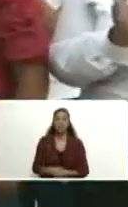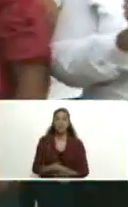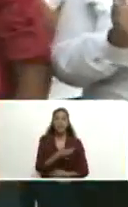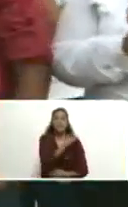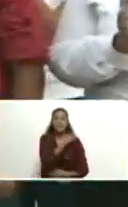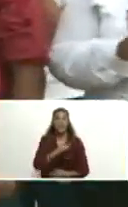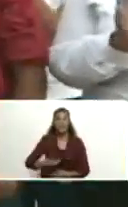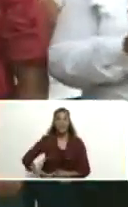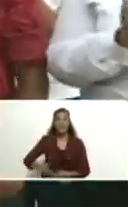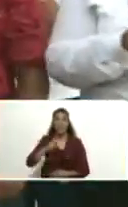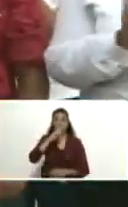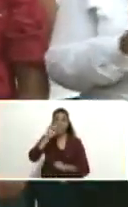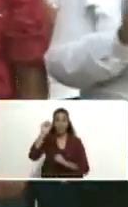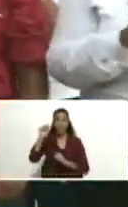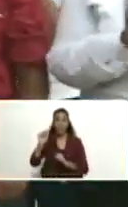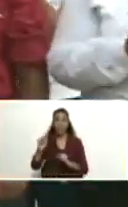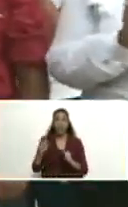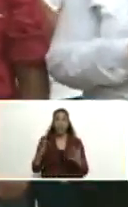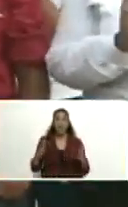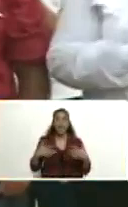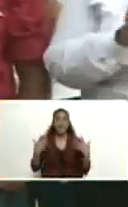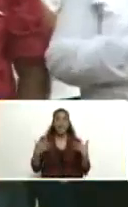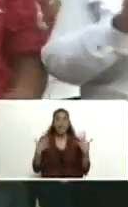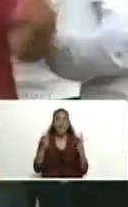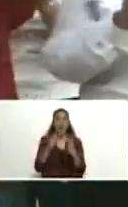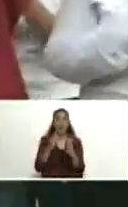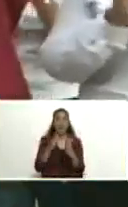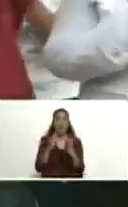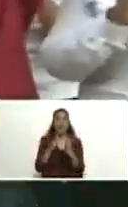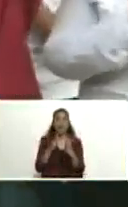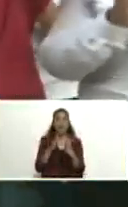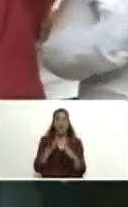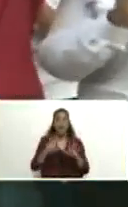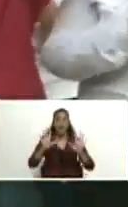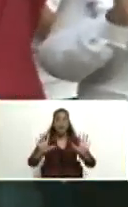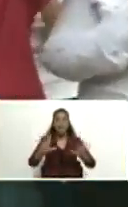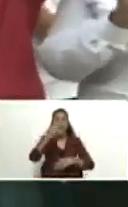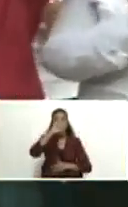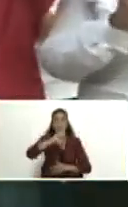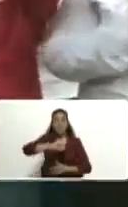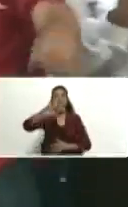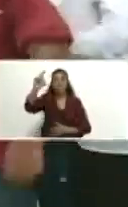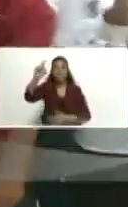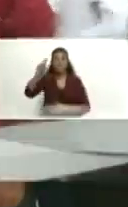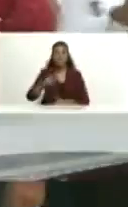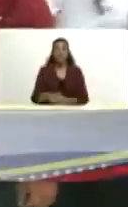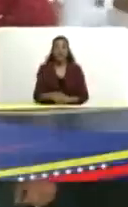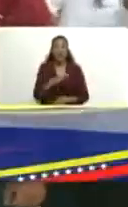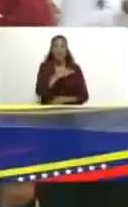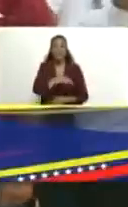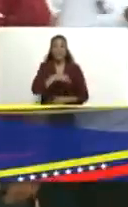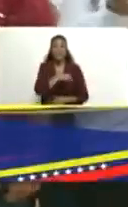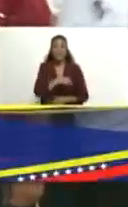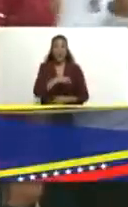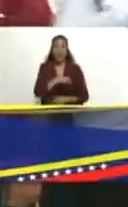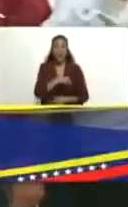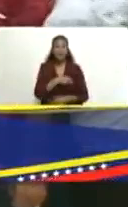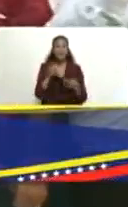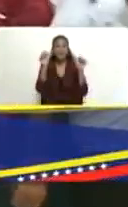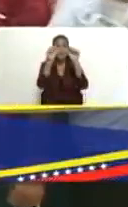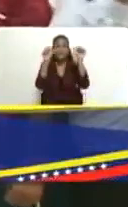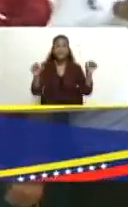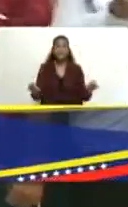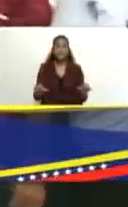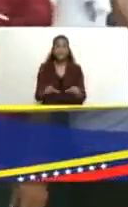Presidente, con esta alegría, en el cumpleaños feliz número 10... Dale. del sistema